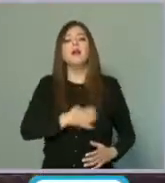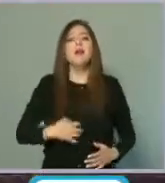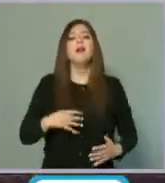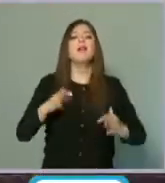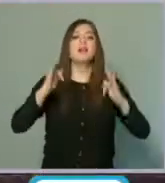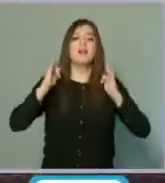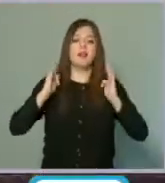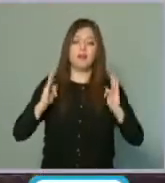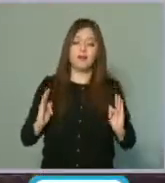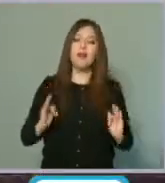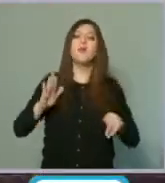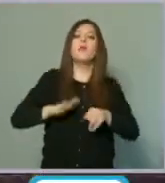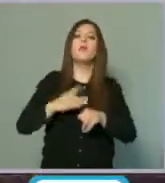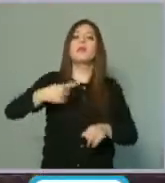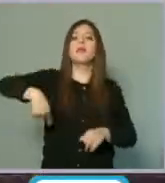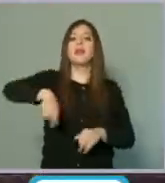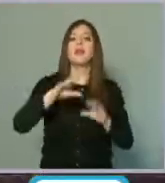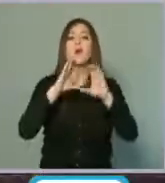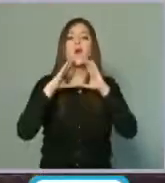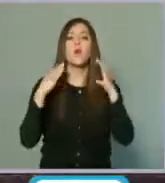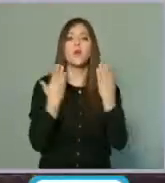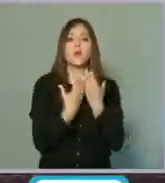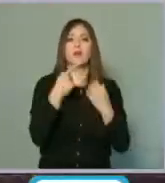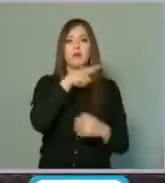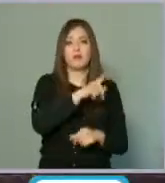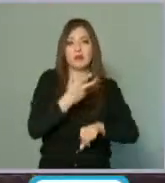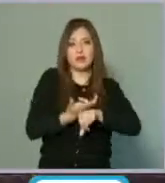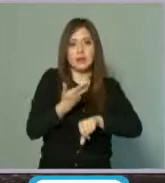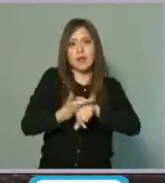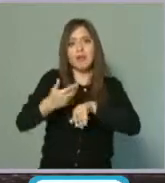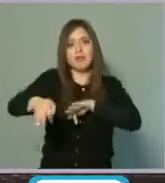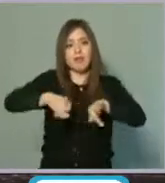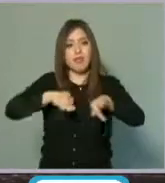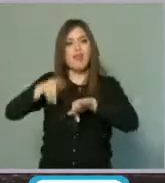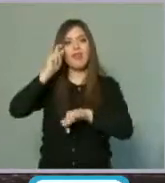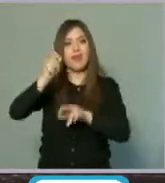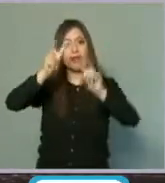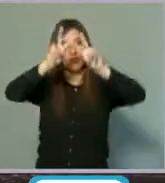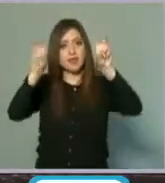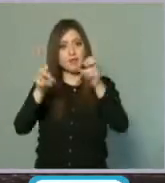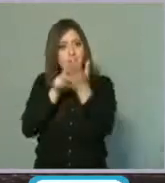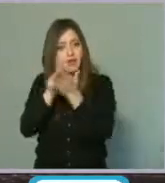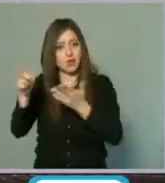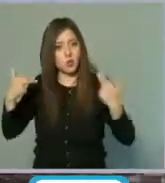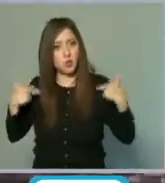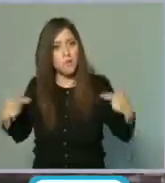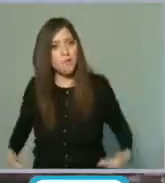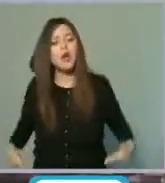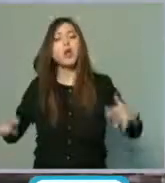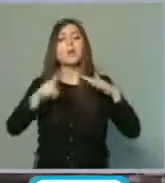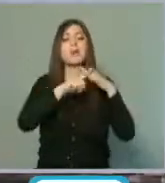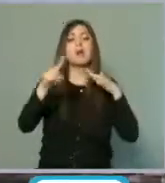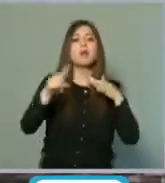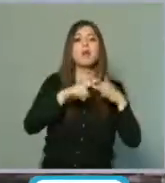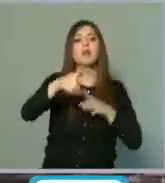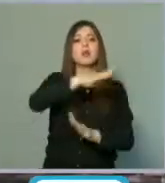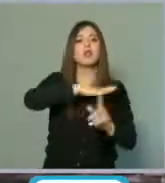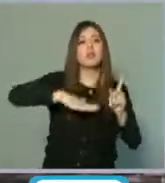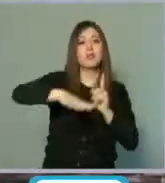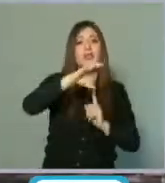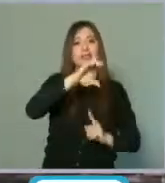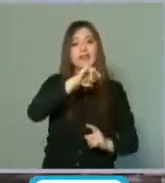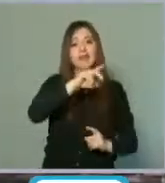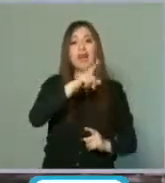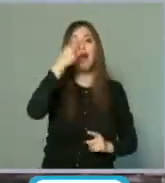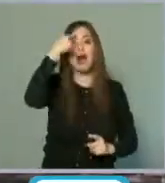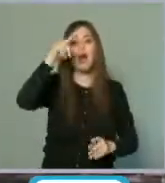de que la comunidad en Estados Unidos de personas que están trabajando en el tema de derechos humanos, inmigración, sociedad civil, están también respaldando